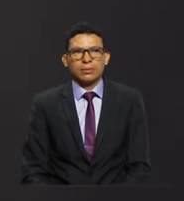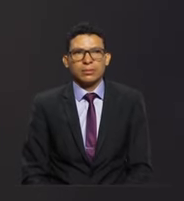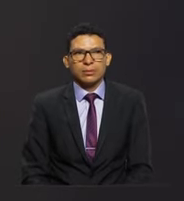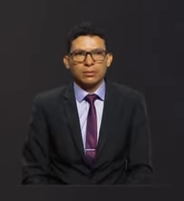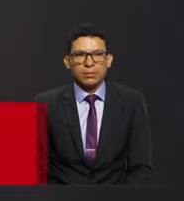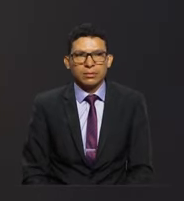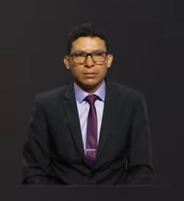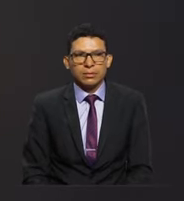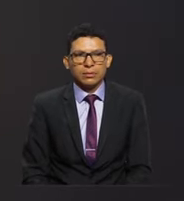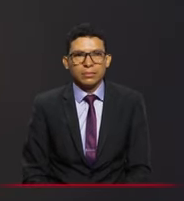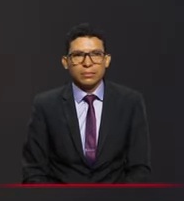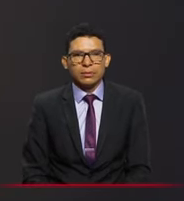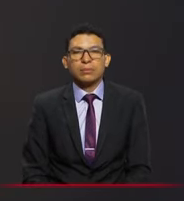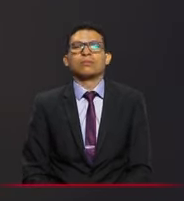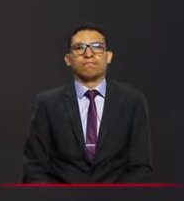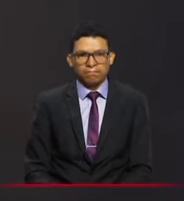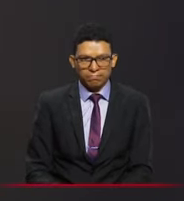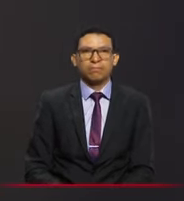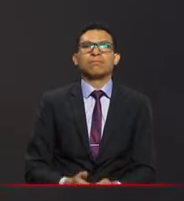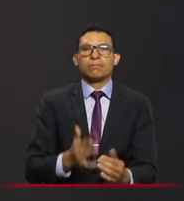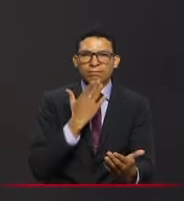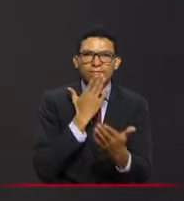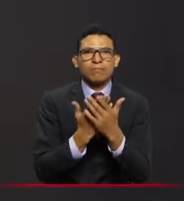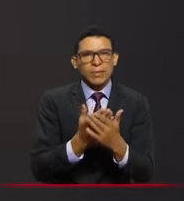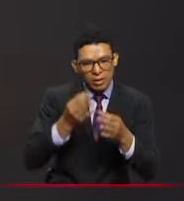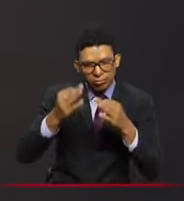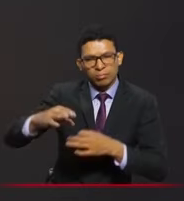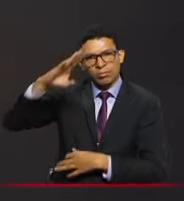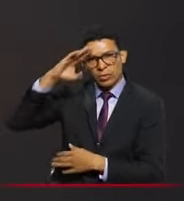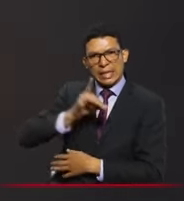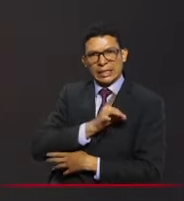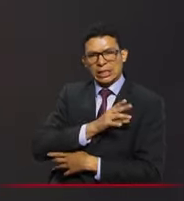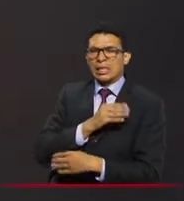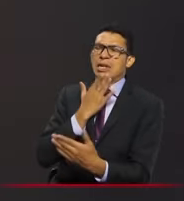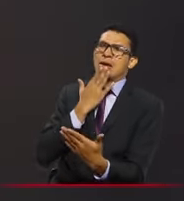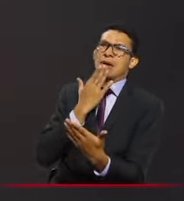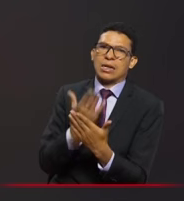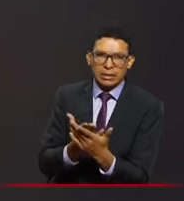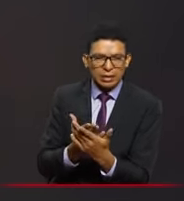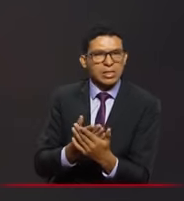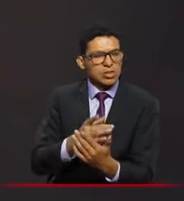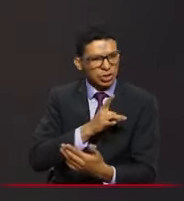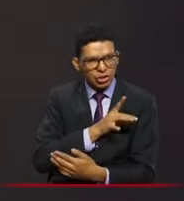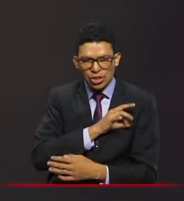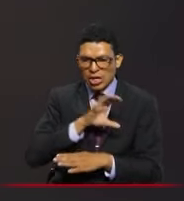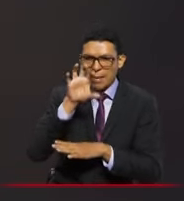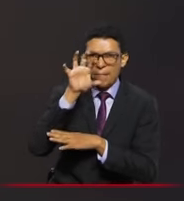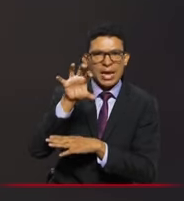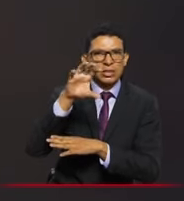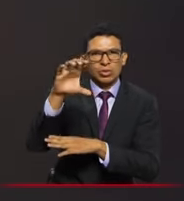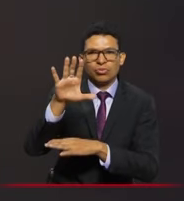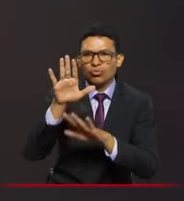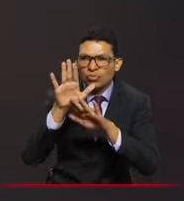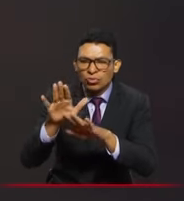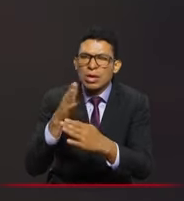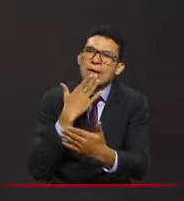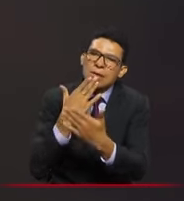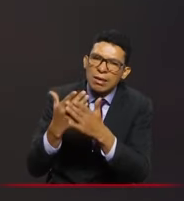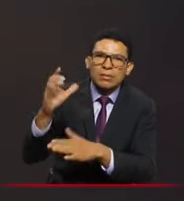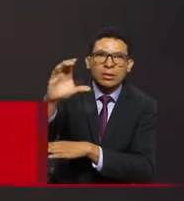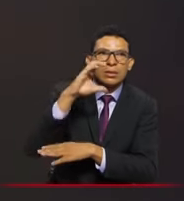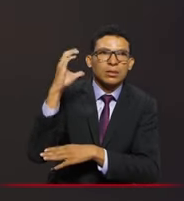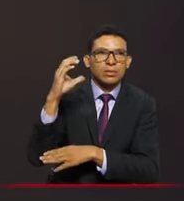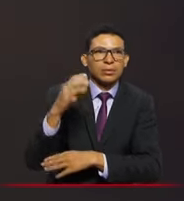Gracias. Un eterno agradecimiento al hombre de todos los carabineros y créeme que Chile también está muy agradecido por el resultado de la operación de ustedes. Es la